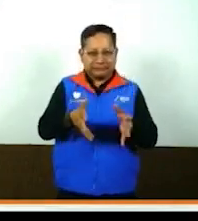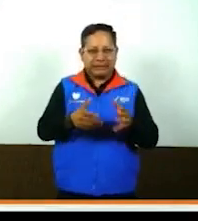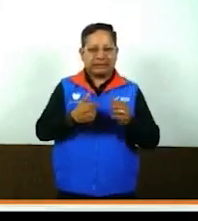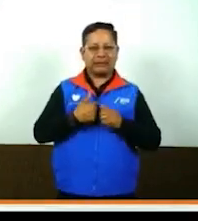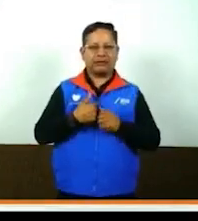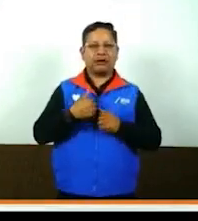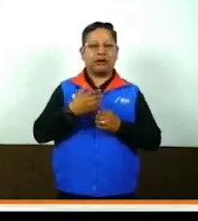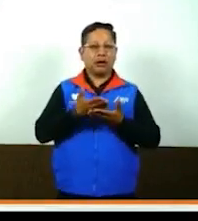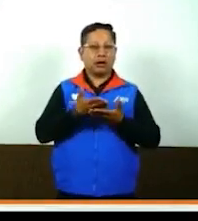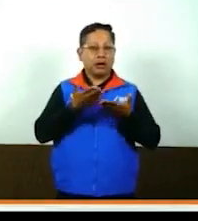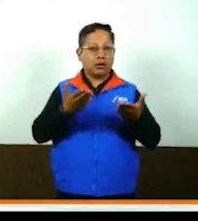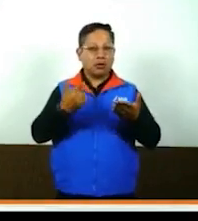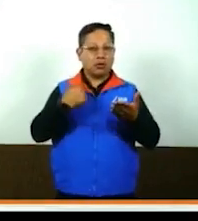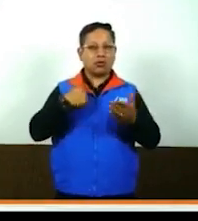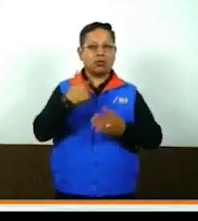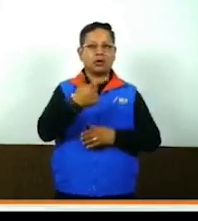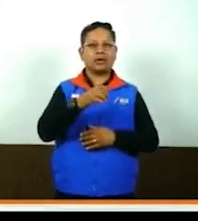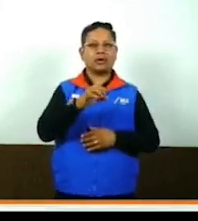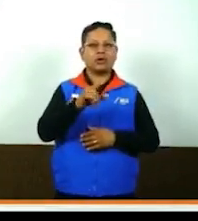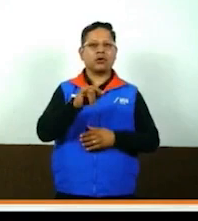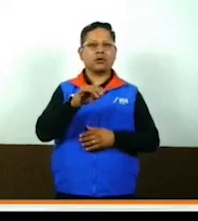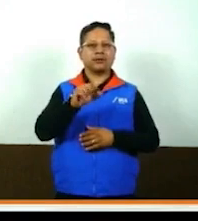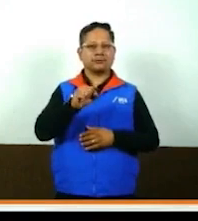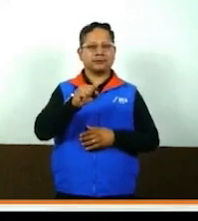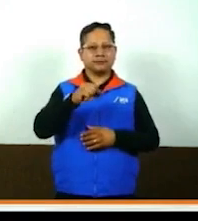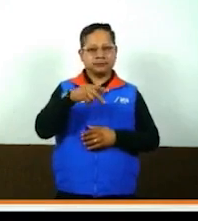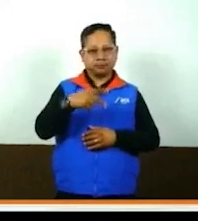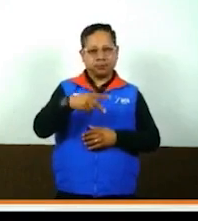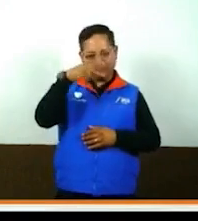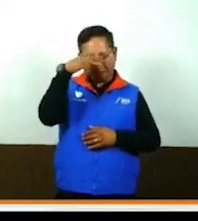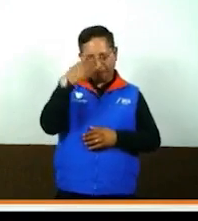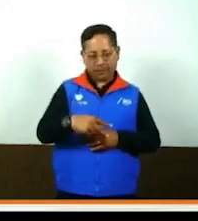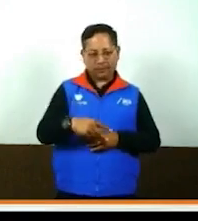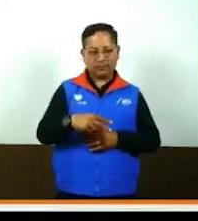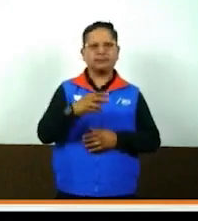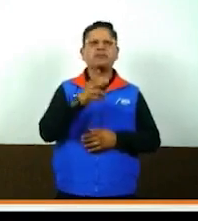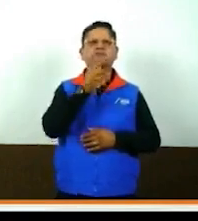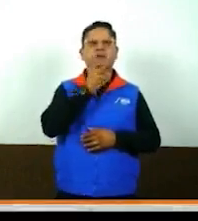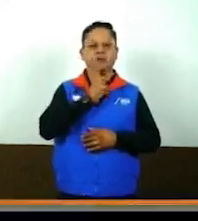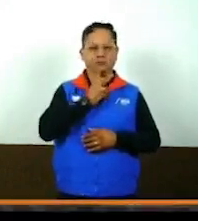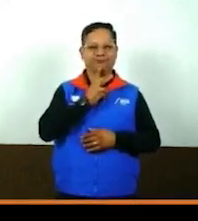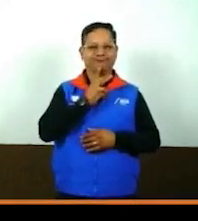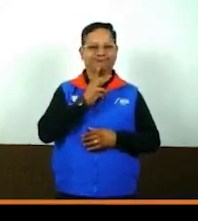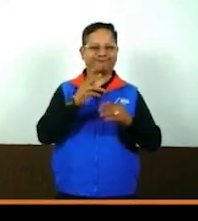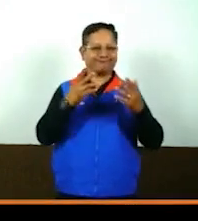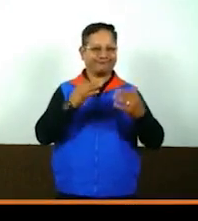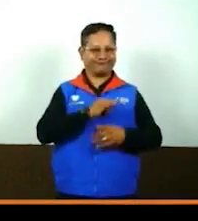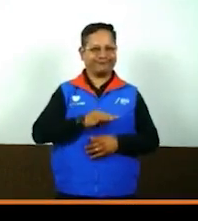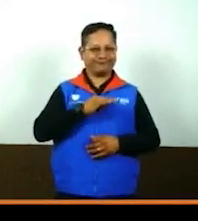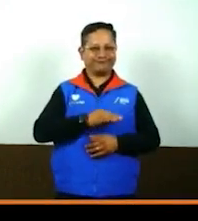consultora. Actualmente trabajo en Geolis, empresa mexicana petrolera. Buenas noches.